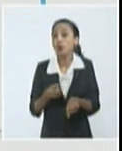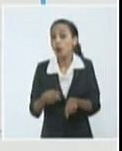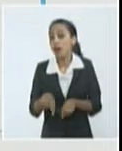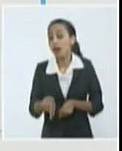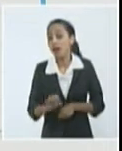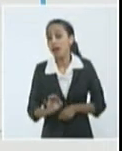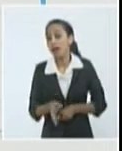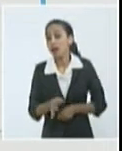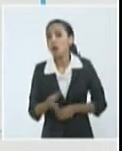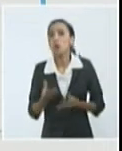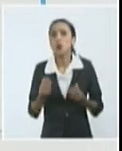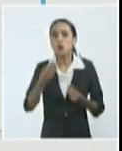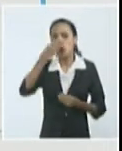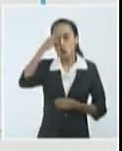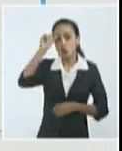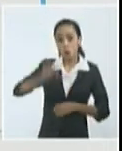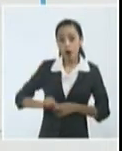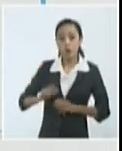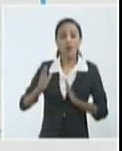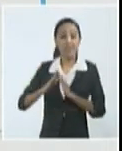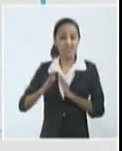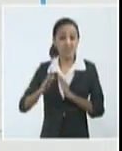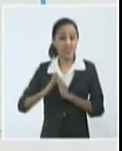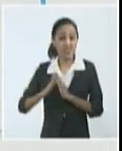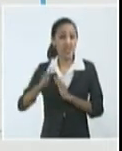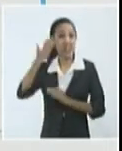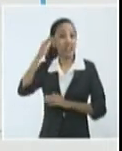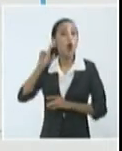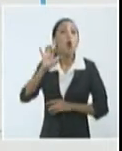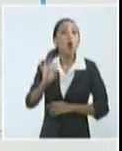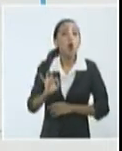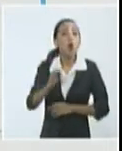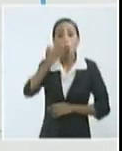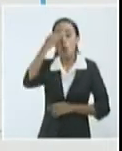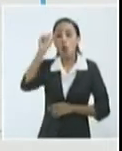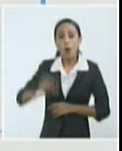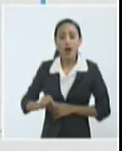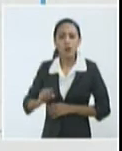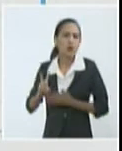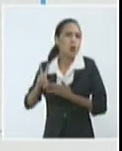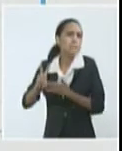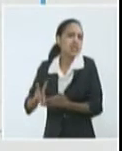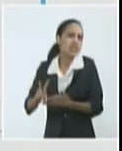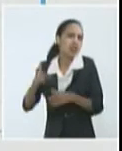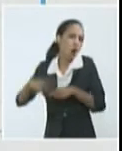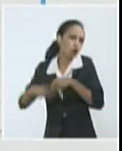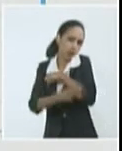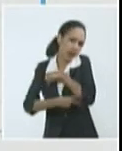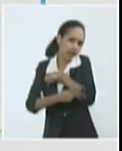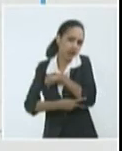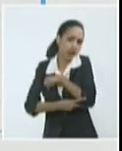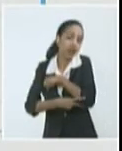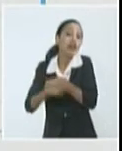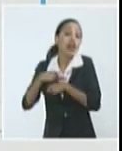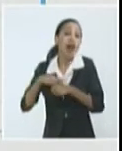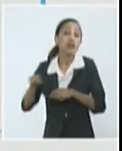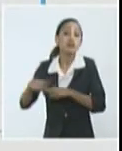de cubanos residentes en el exterior o de cubanos que estaban de visita en el exterior, que venían de países en los cuales